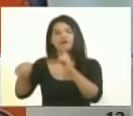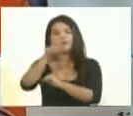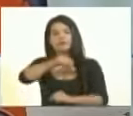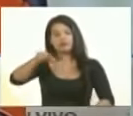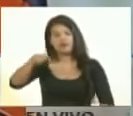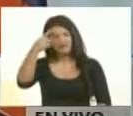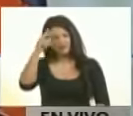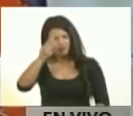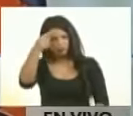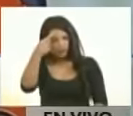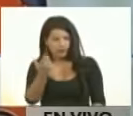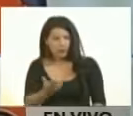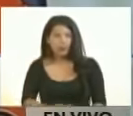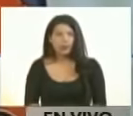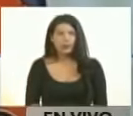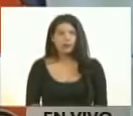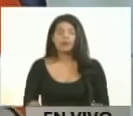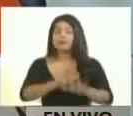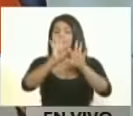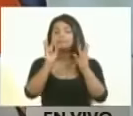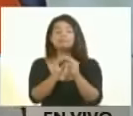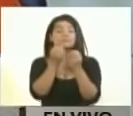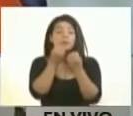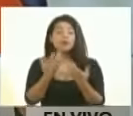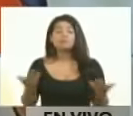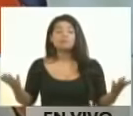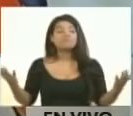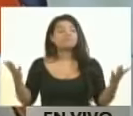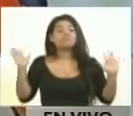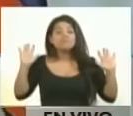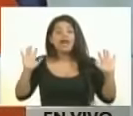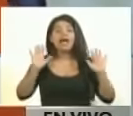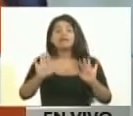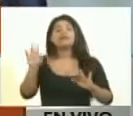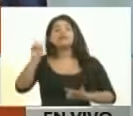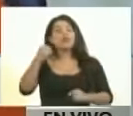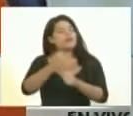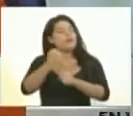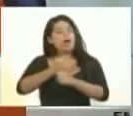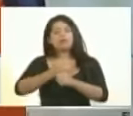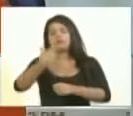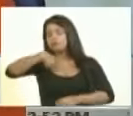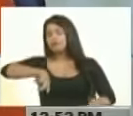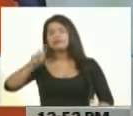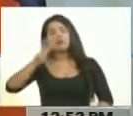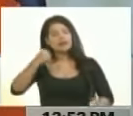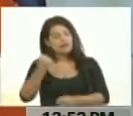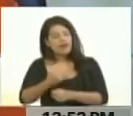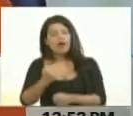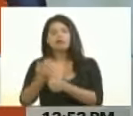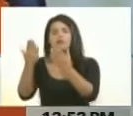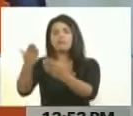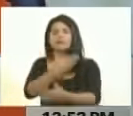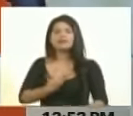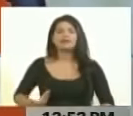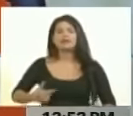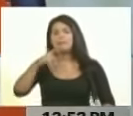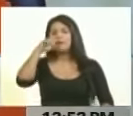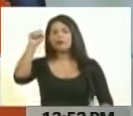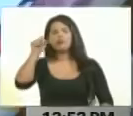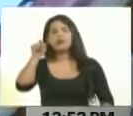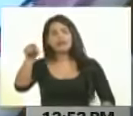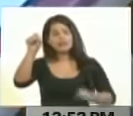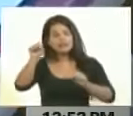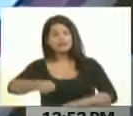nuestro país. Bueno, esa es la Venezuela que construye, ese es el gobierno, ese es el presidente Maduro que va